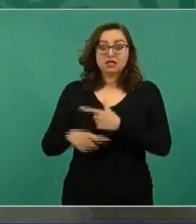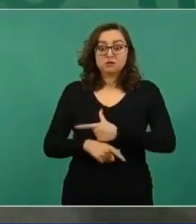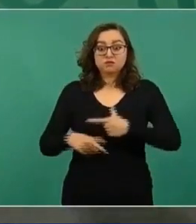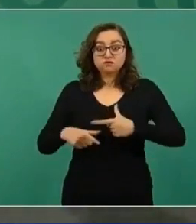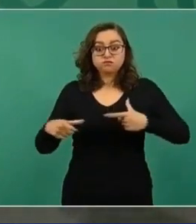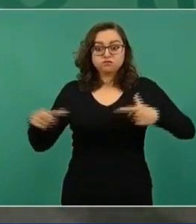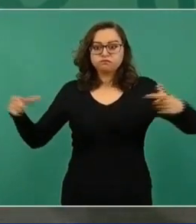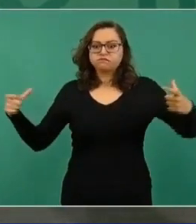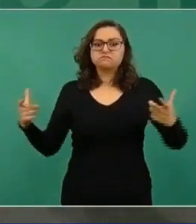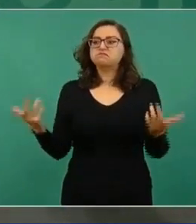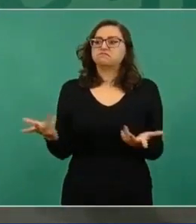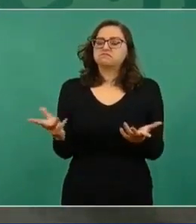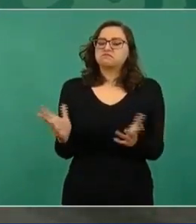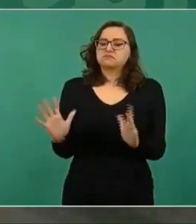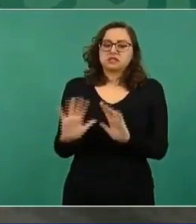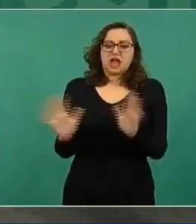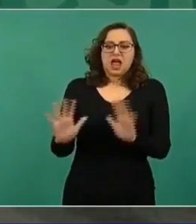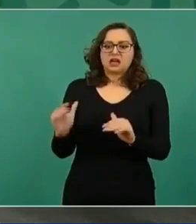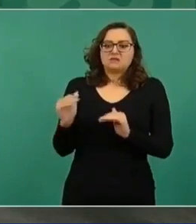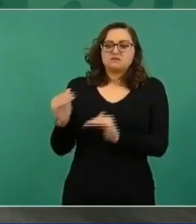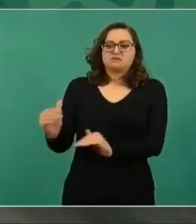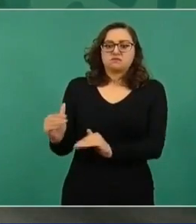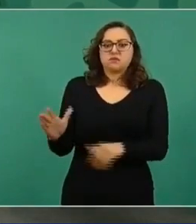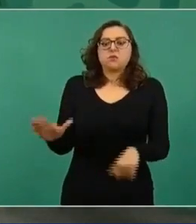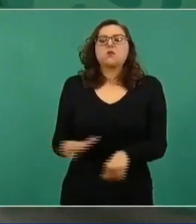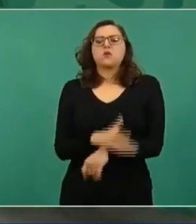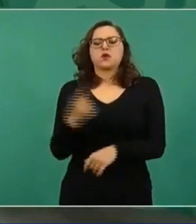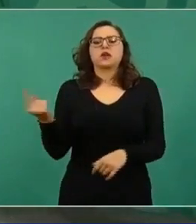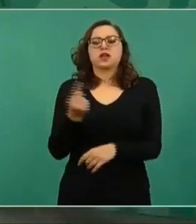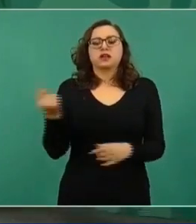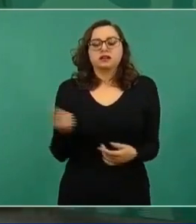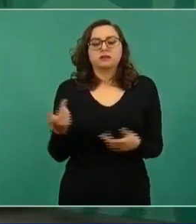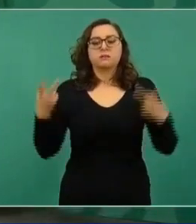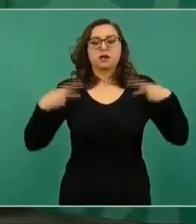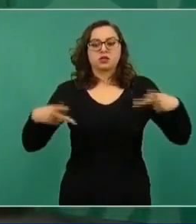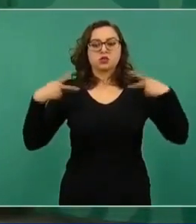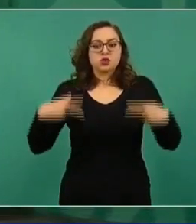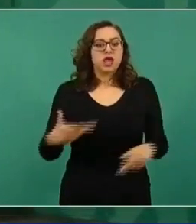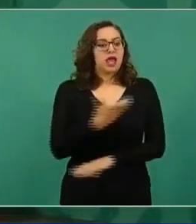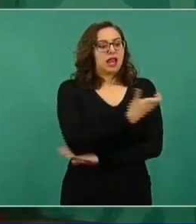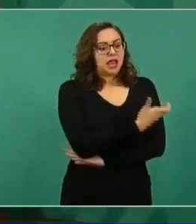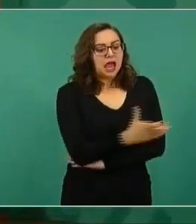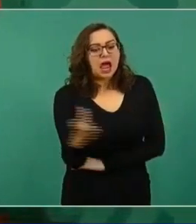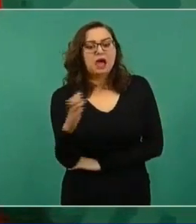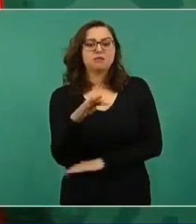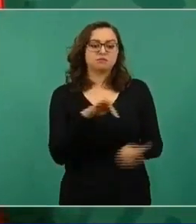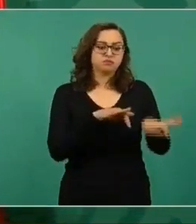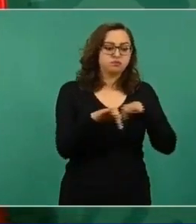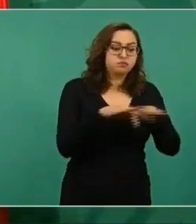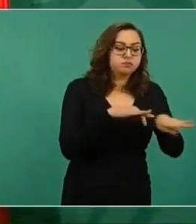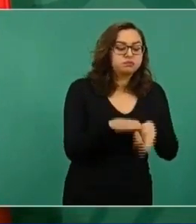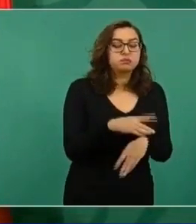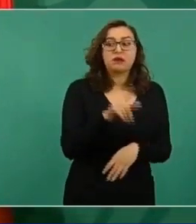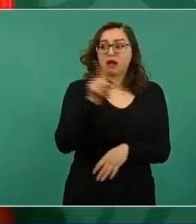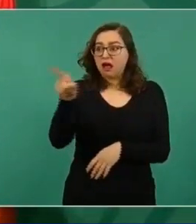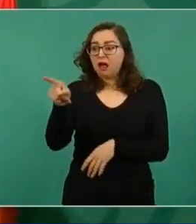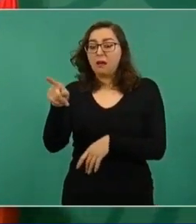¿Cómo va a terminar una licenciatura un hijo de campesino, de obrero, en una escuela